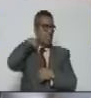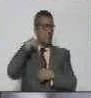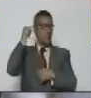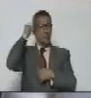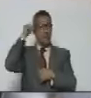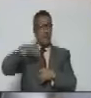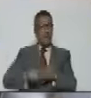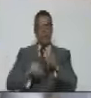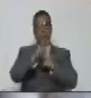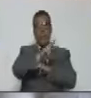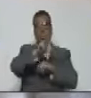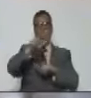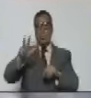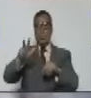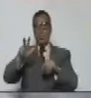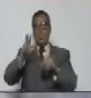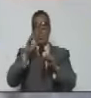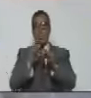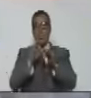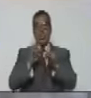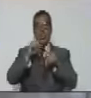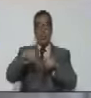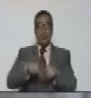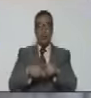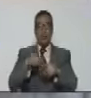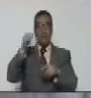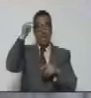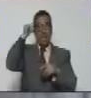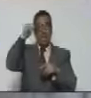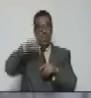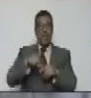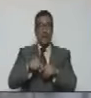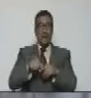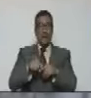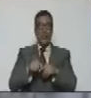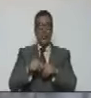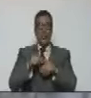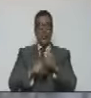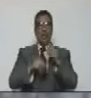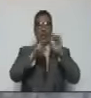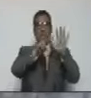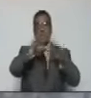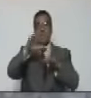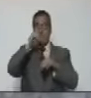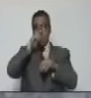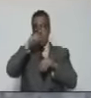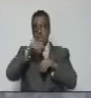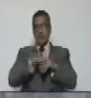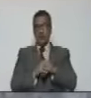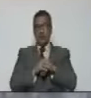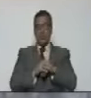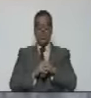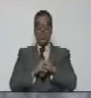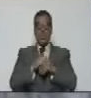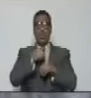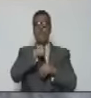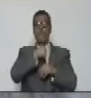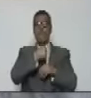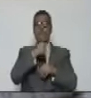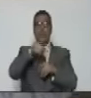Hoy, 23 de septiembre, además del Día del Libro, estaría cumpliendo 75 años el